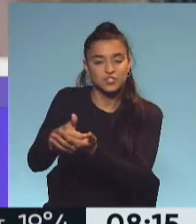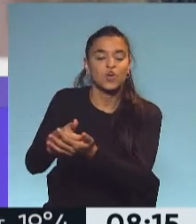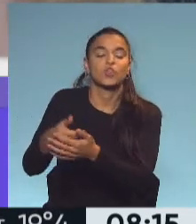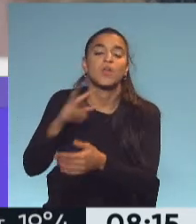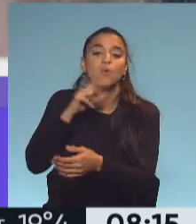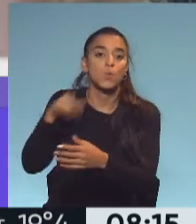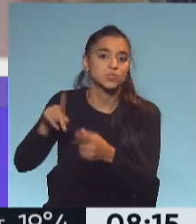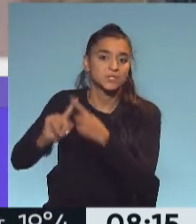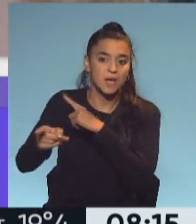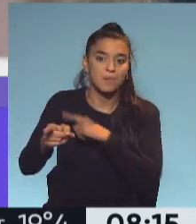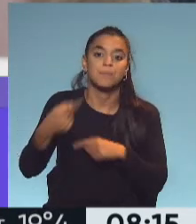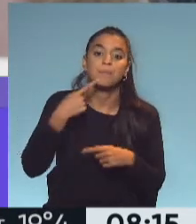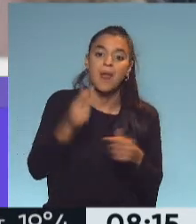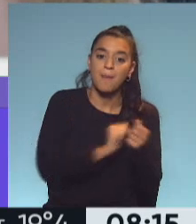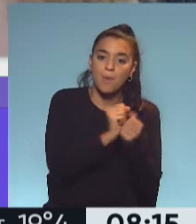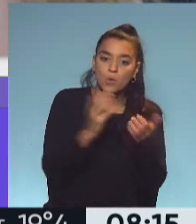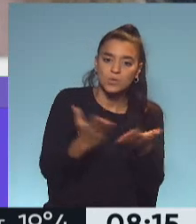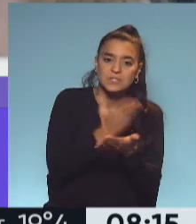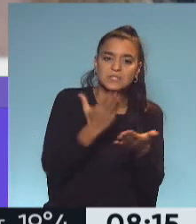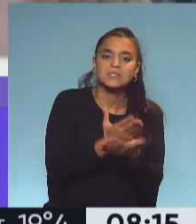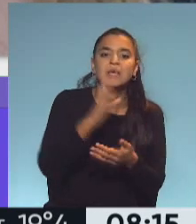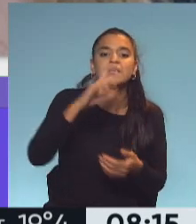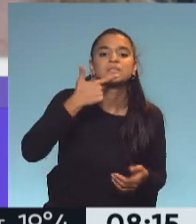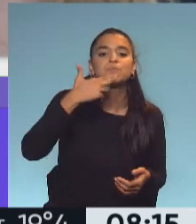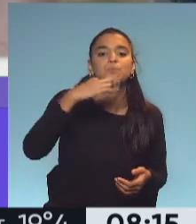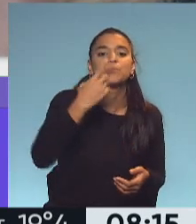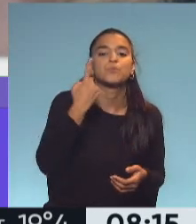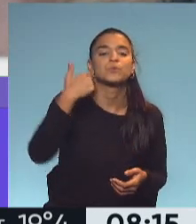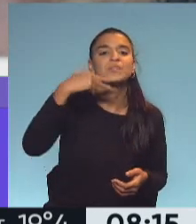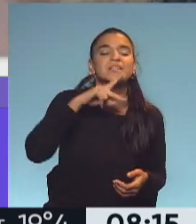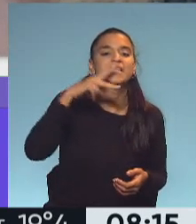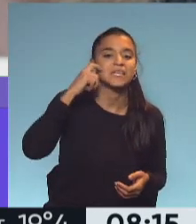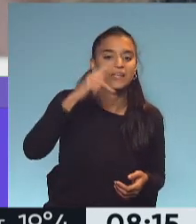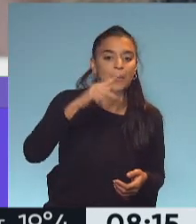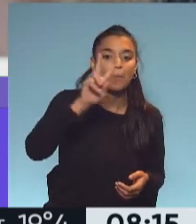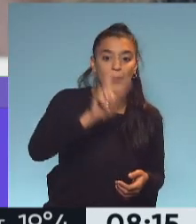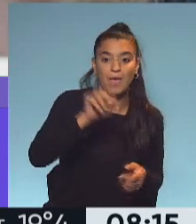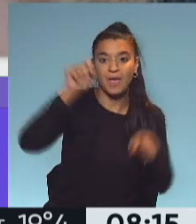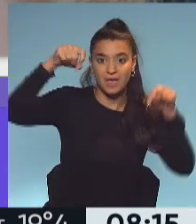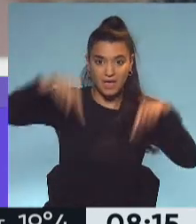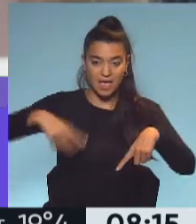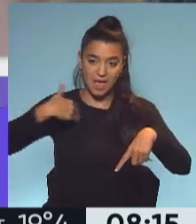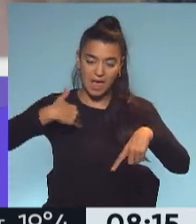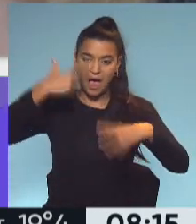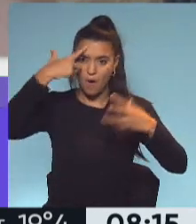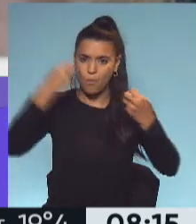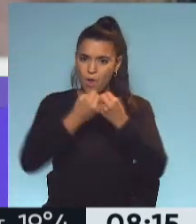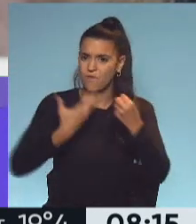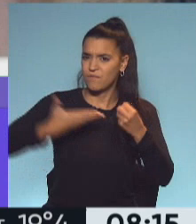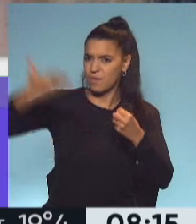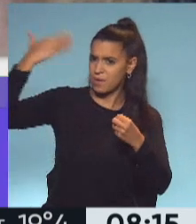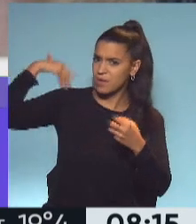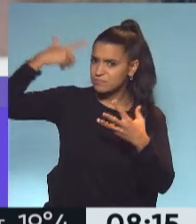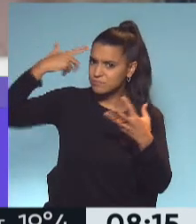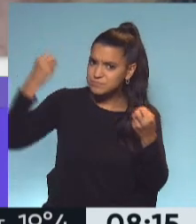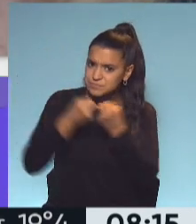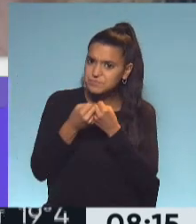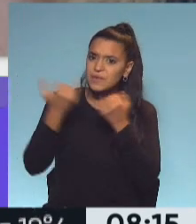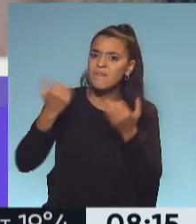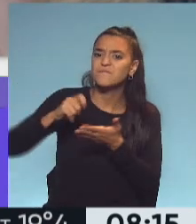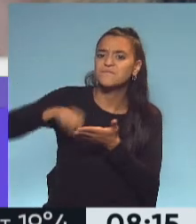producir la Sputnik V en la Argentina. Esto se anunció ya en el mes de febrero en ese acuerdo, ese memorándum de entendimiento